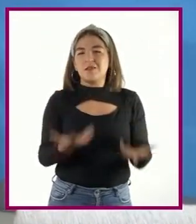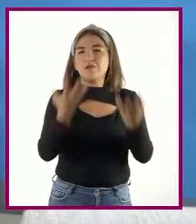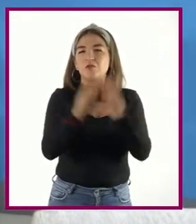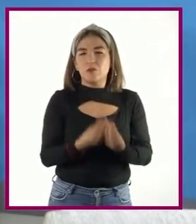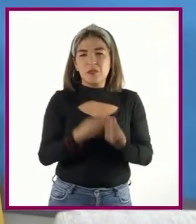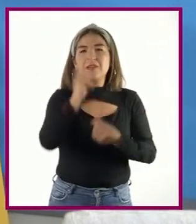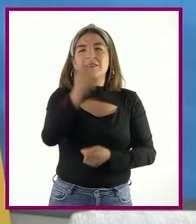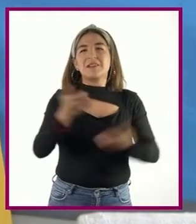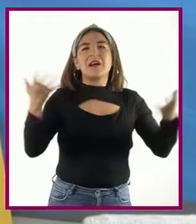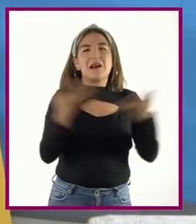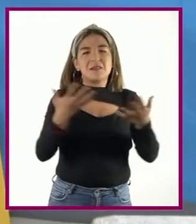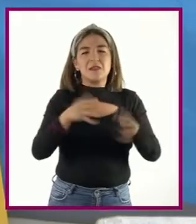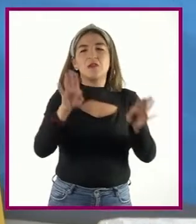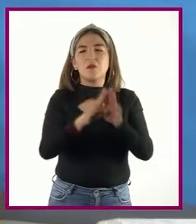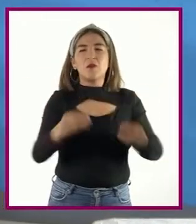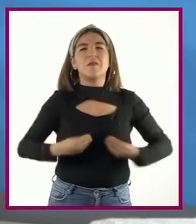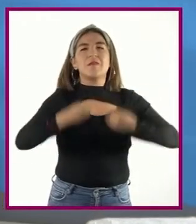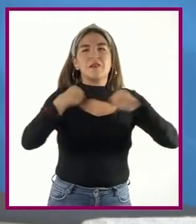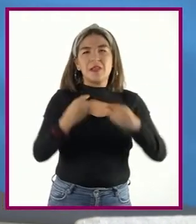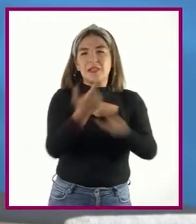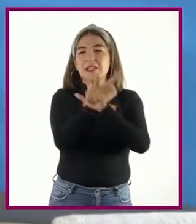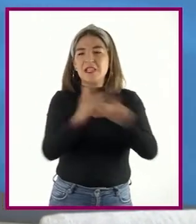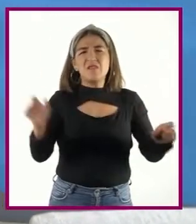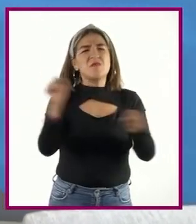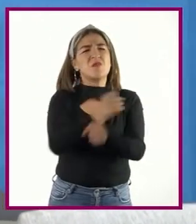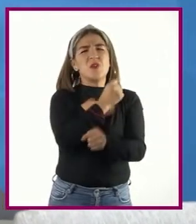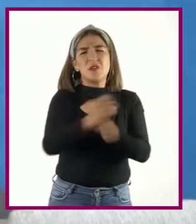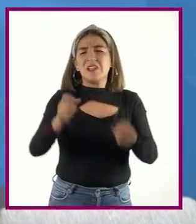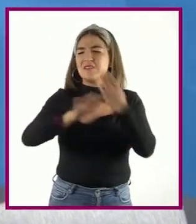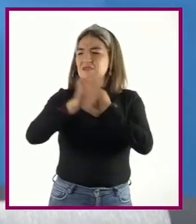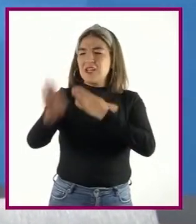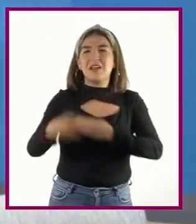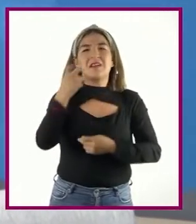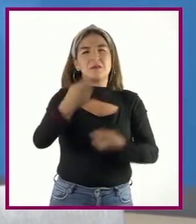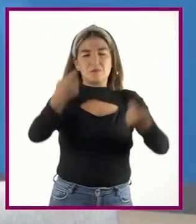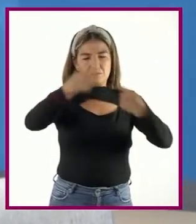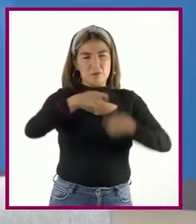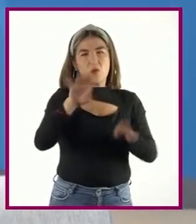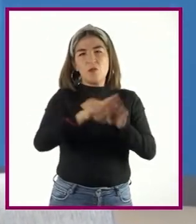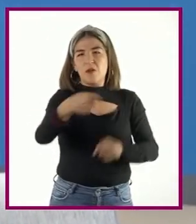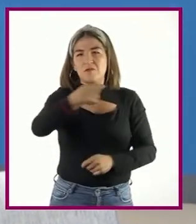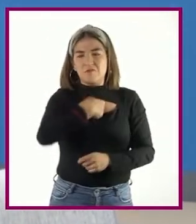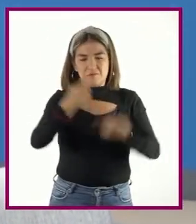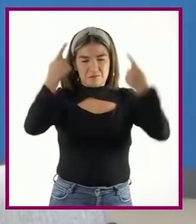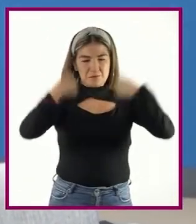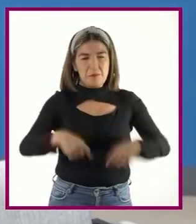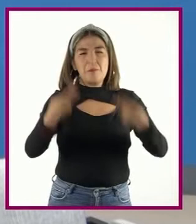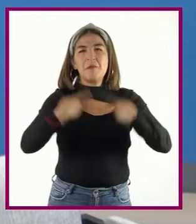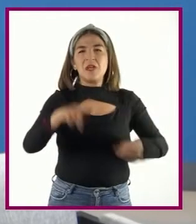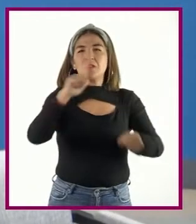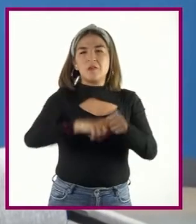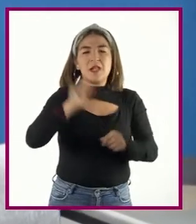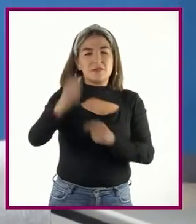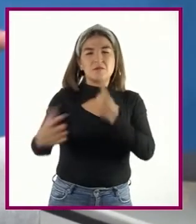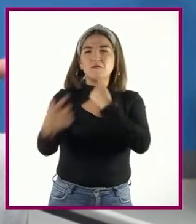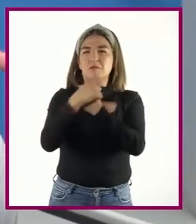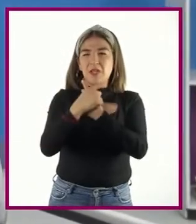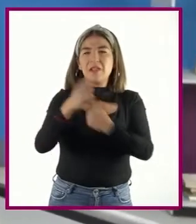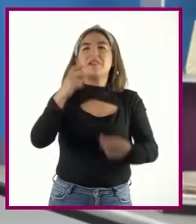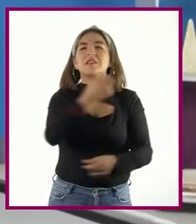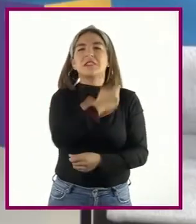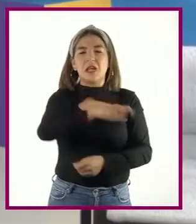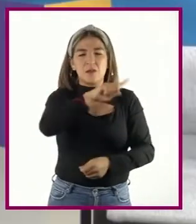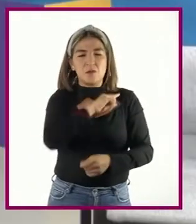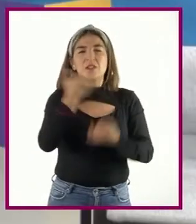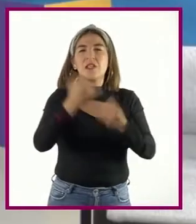el de tener acceso a una vida libre de violencia y a la integridad personal, o el derecho a la protección y a la salud y a la